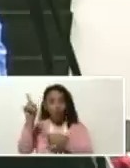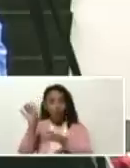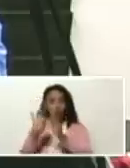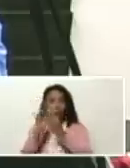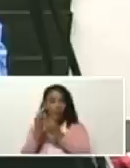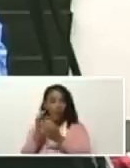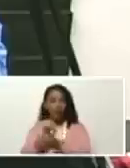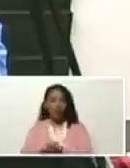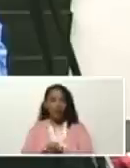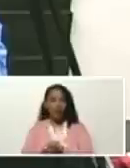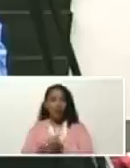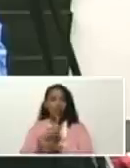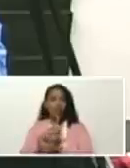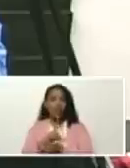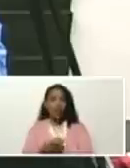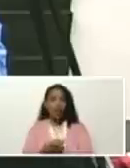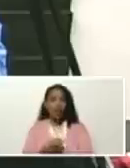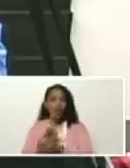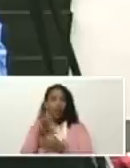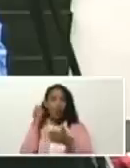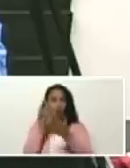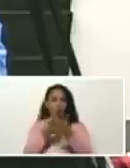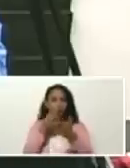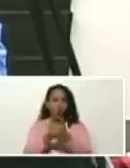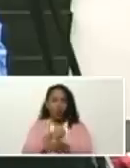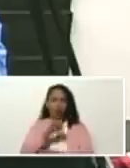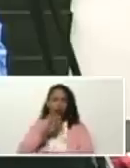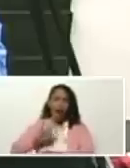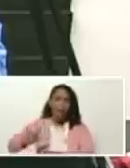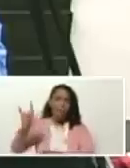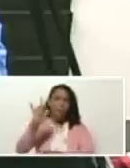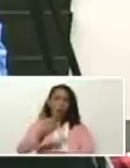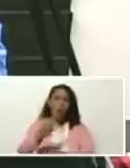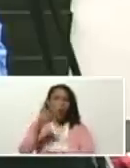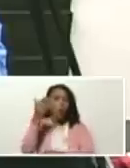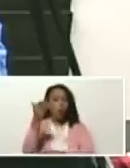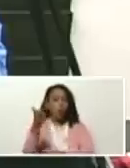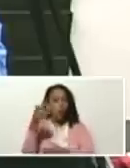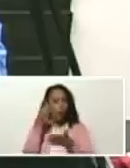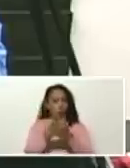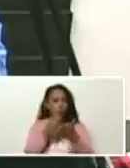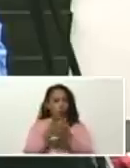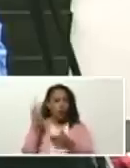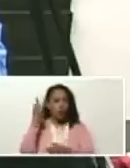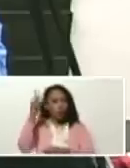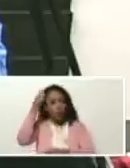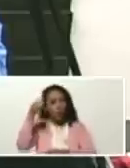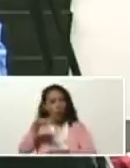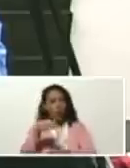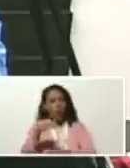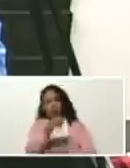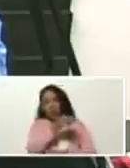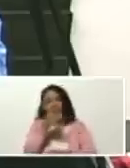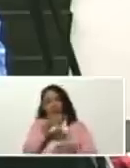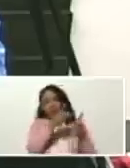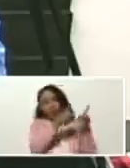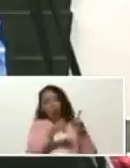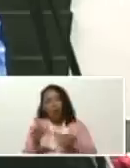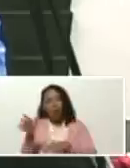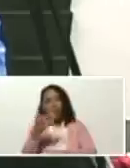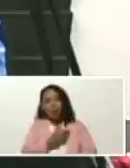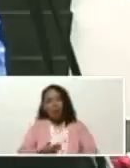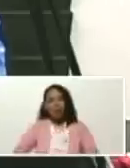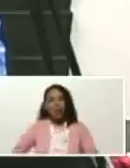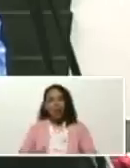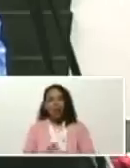familia Camila dice uno lucha por lo que ama usted lucha por Venezuela y su pueblo excelente programa presidente